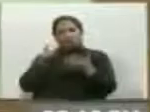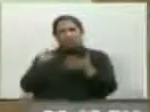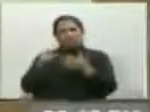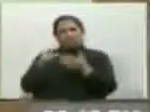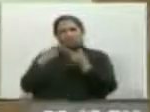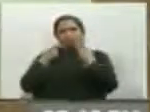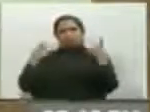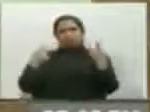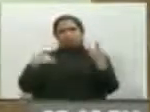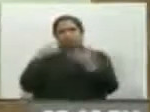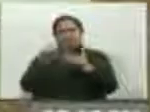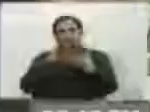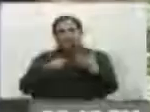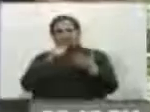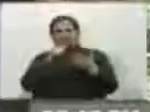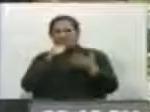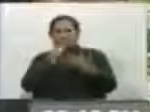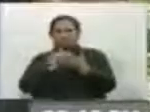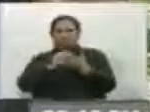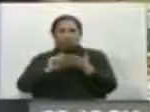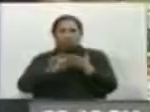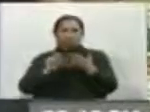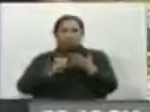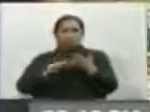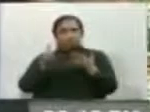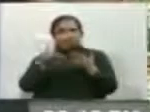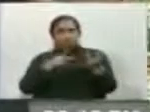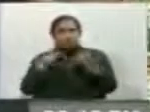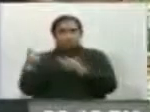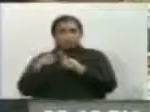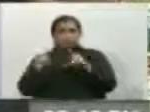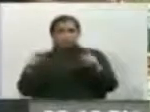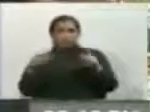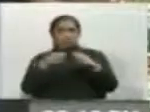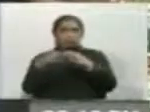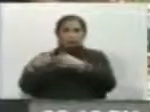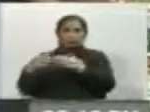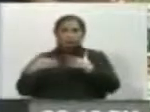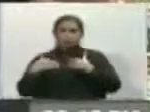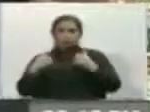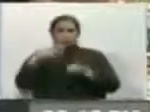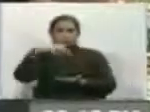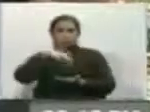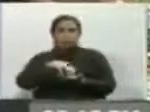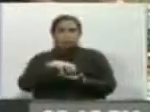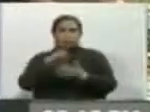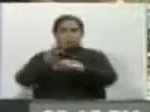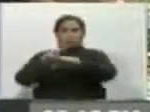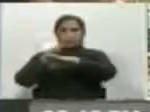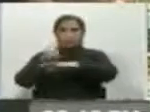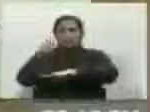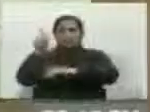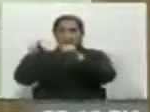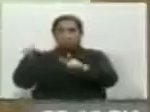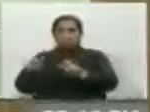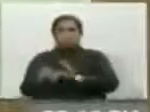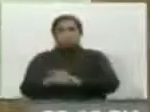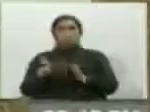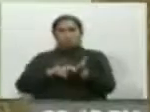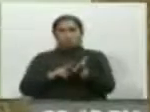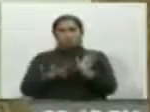leí la referencia esto de una invitación para que los organismos de seguridad del estado llame en esta gente en